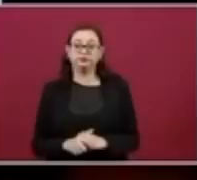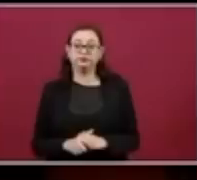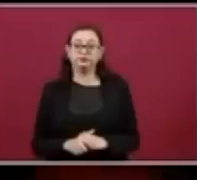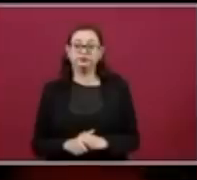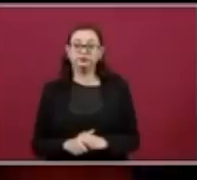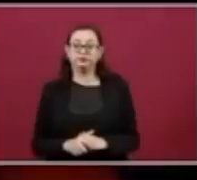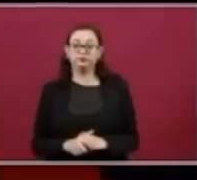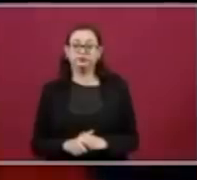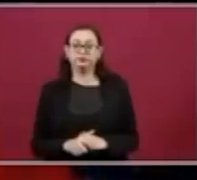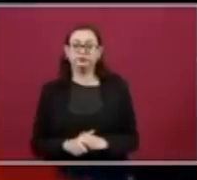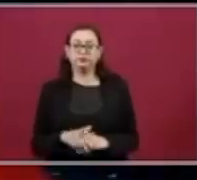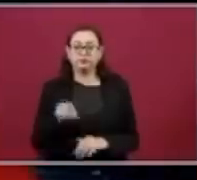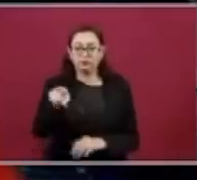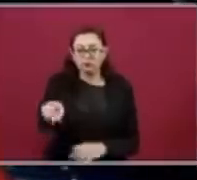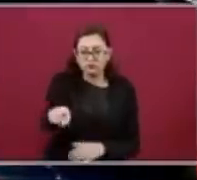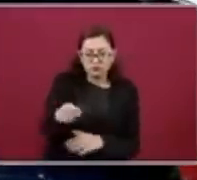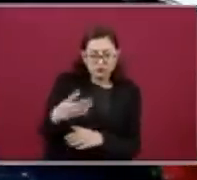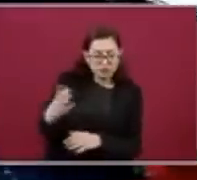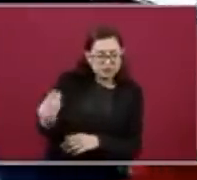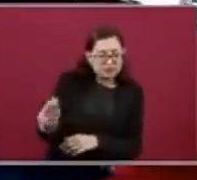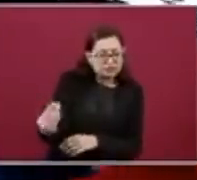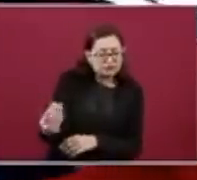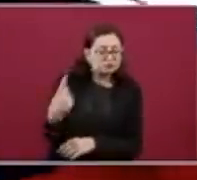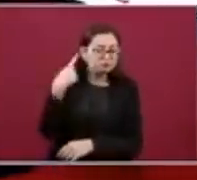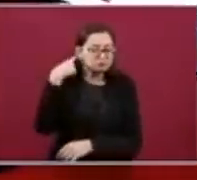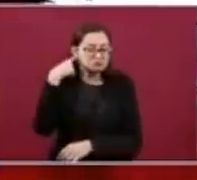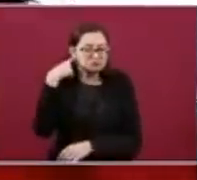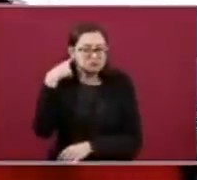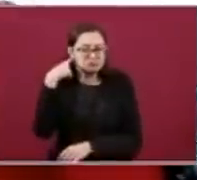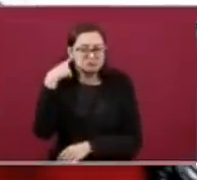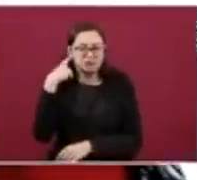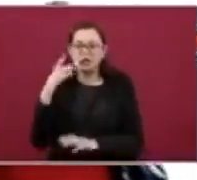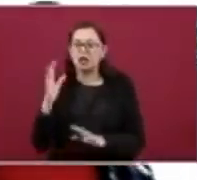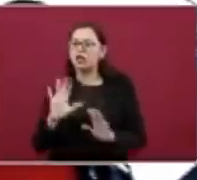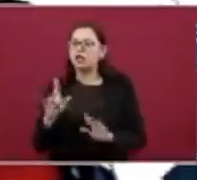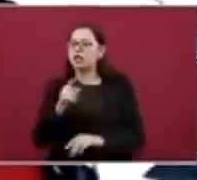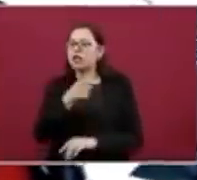No, estos tienen que ver con Hacienda,